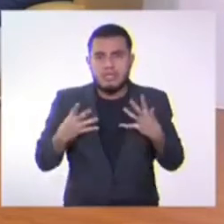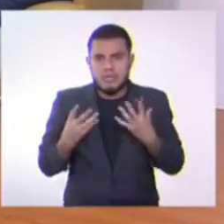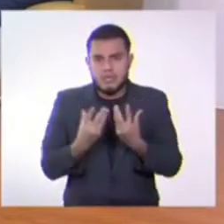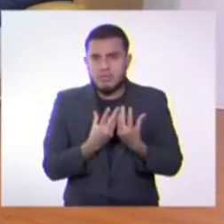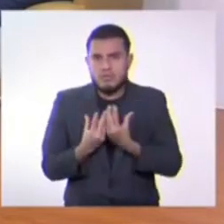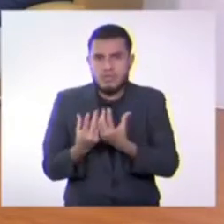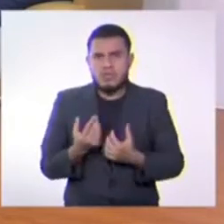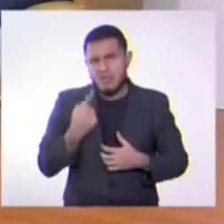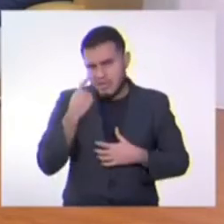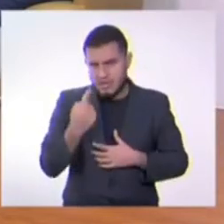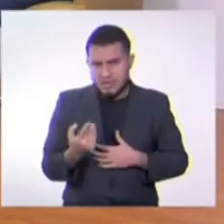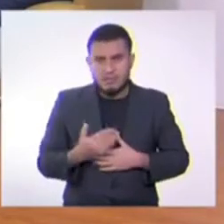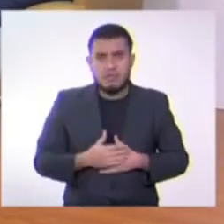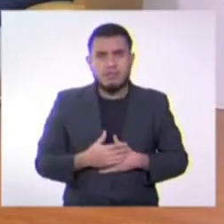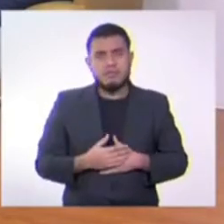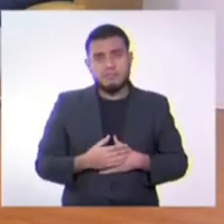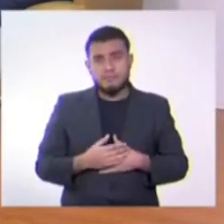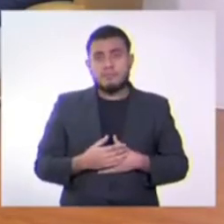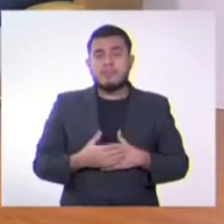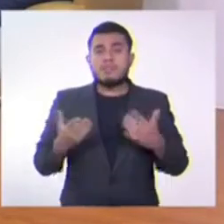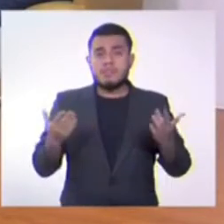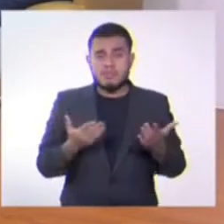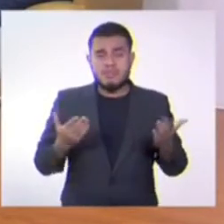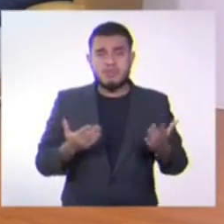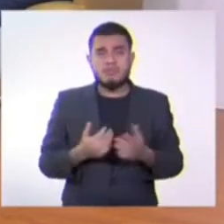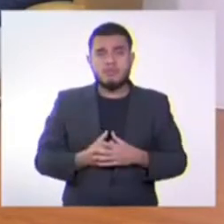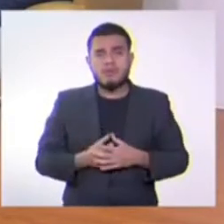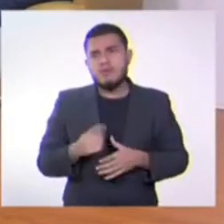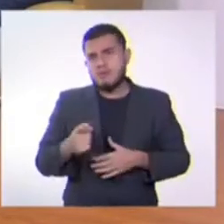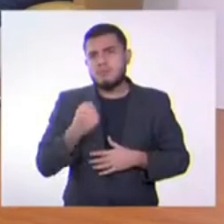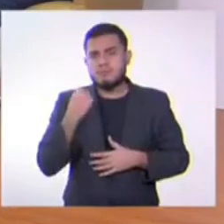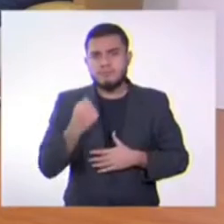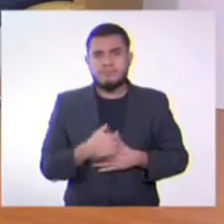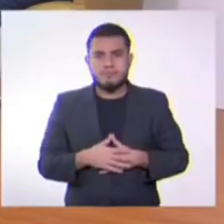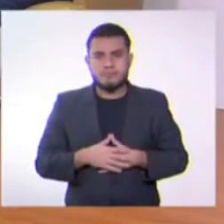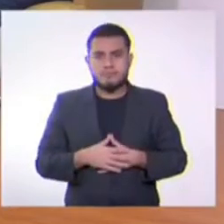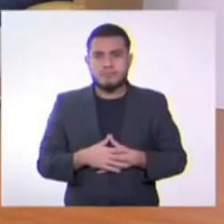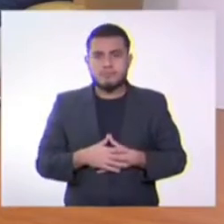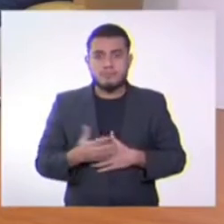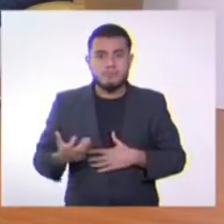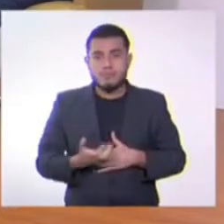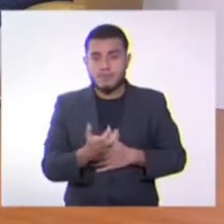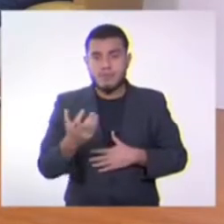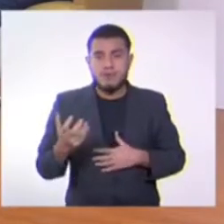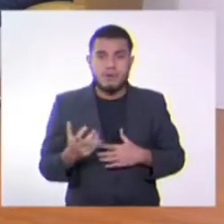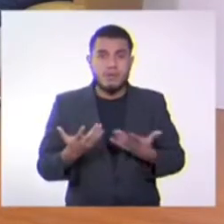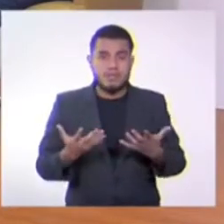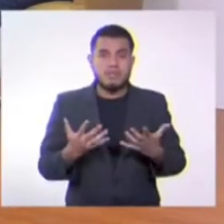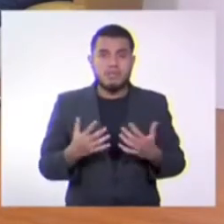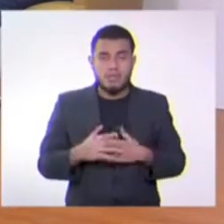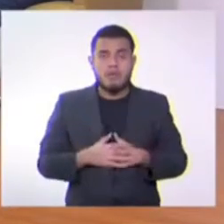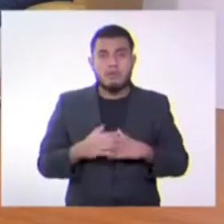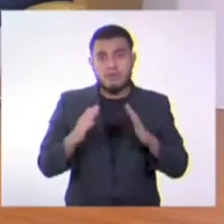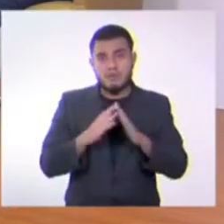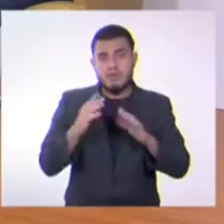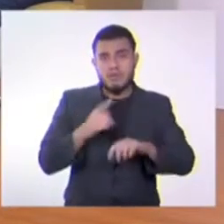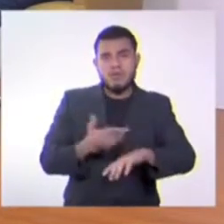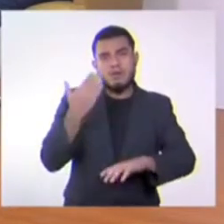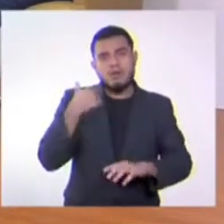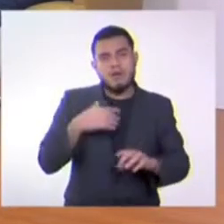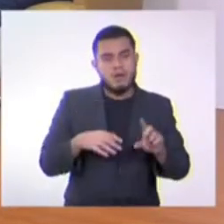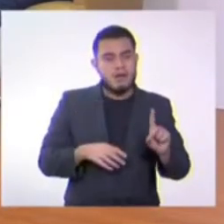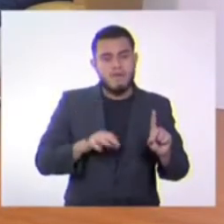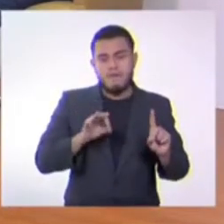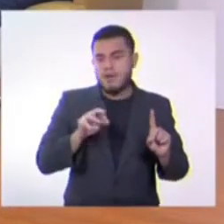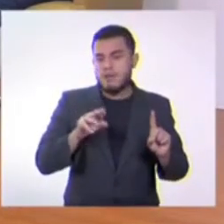de estos personajes que sin duda marcaron un papel importante dentro de todo lo que se vivía en esa época. Tenemos a Feliciano Ama, a